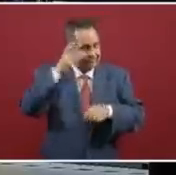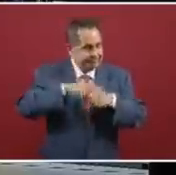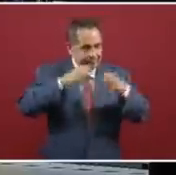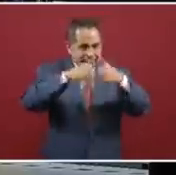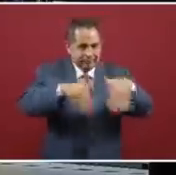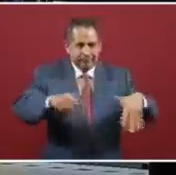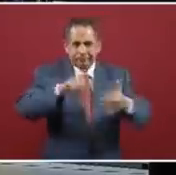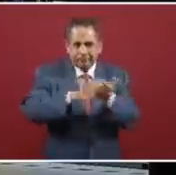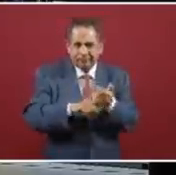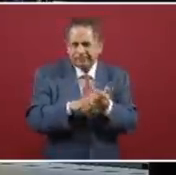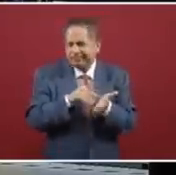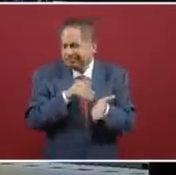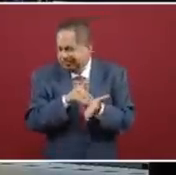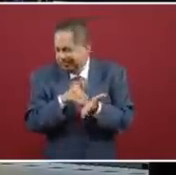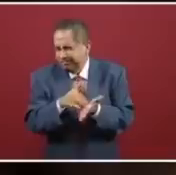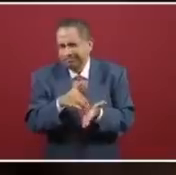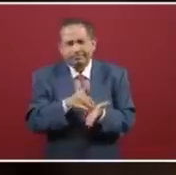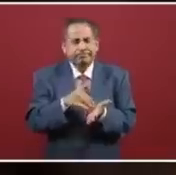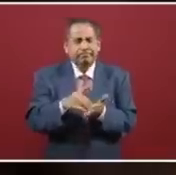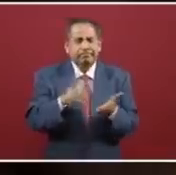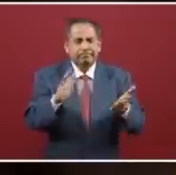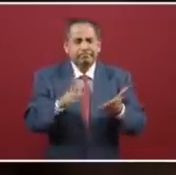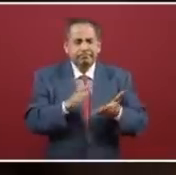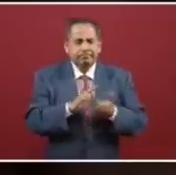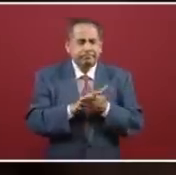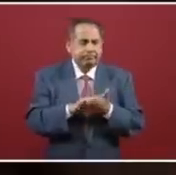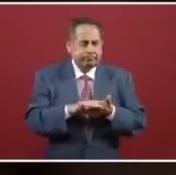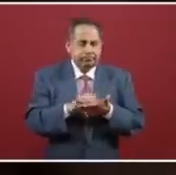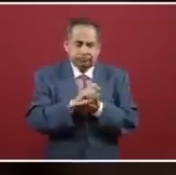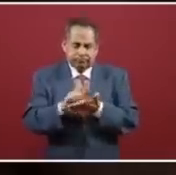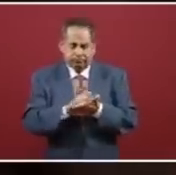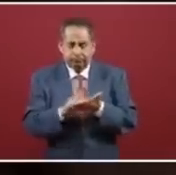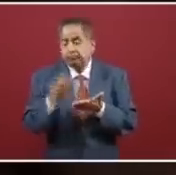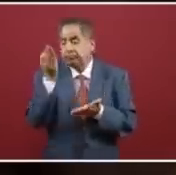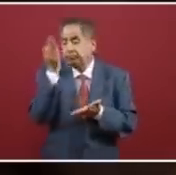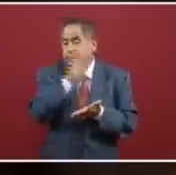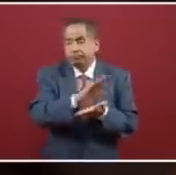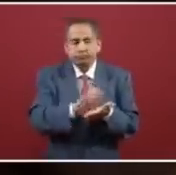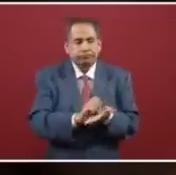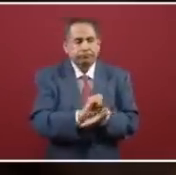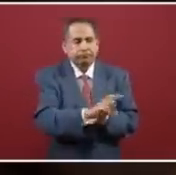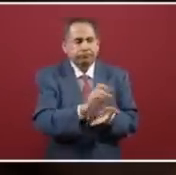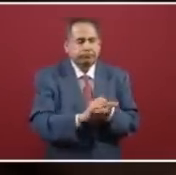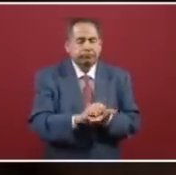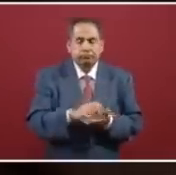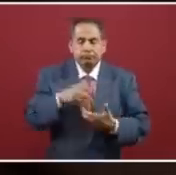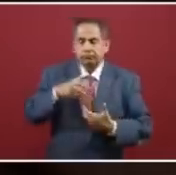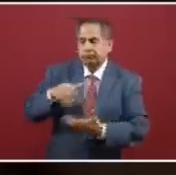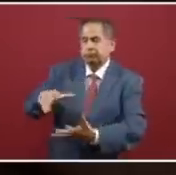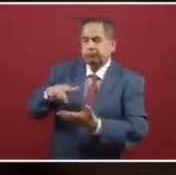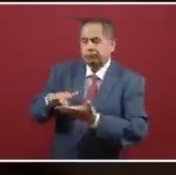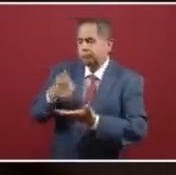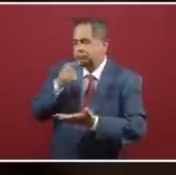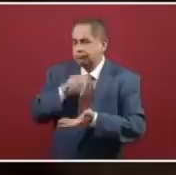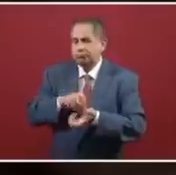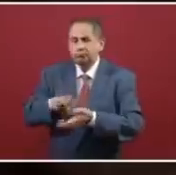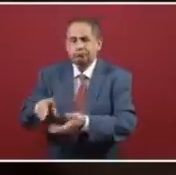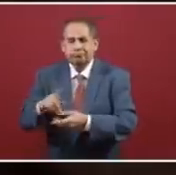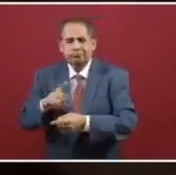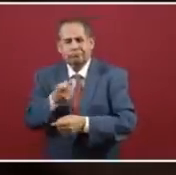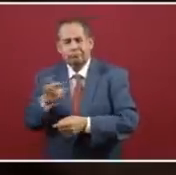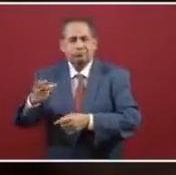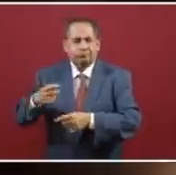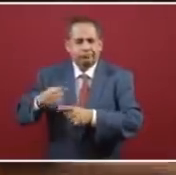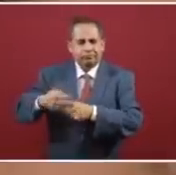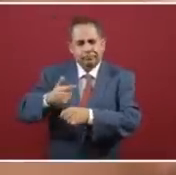estuvieron generando miles de recetas apócrifas para poder estar desviando medicamentos sobre todo en cuanto a enfermedades